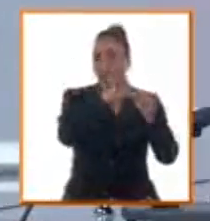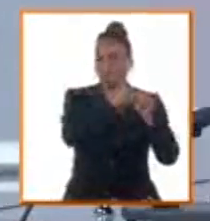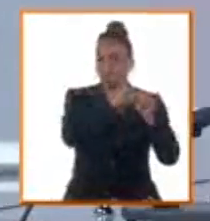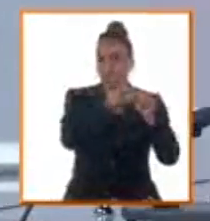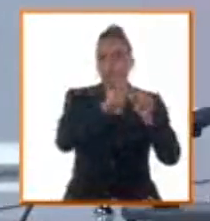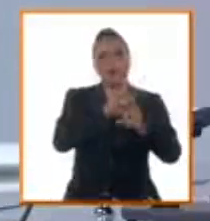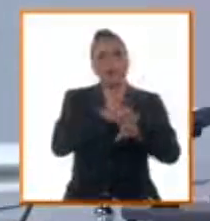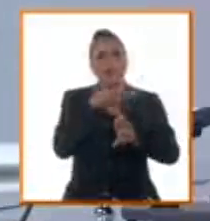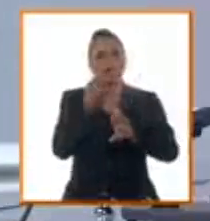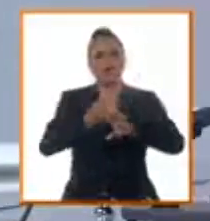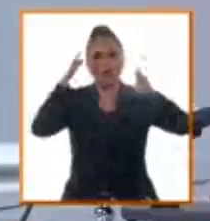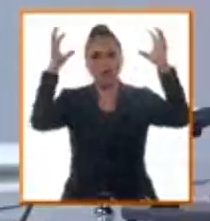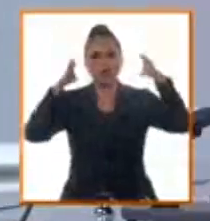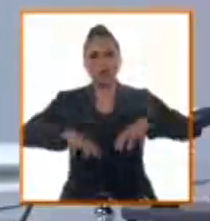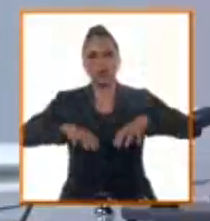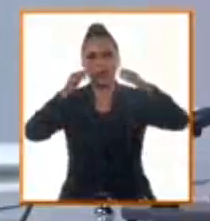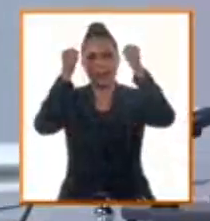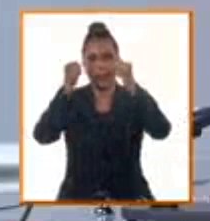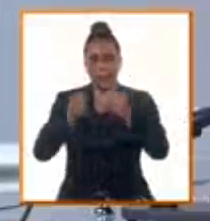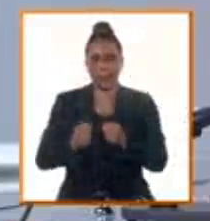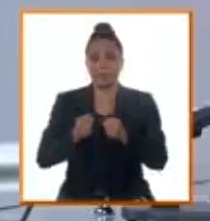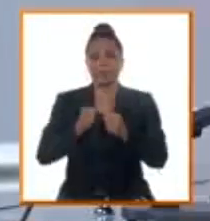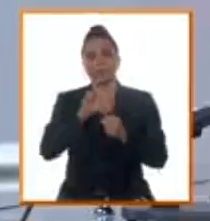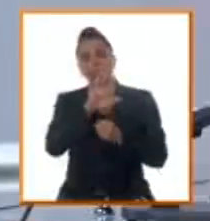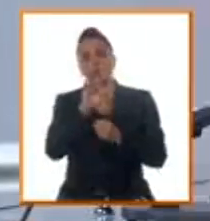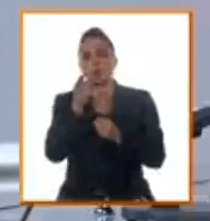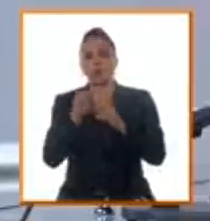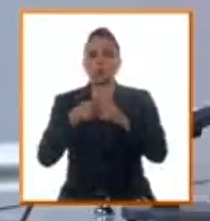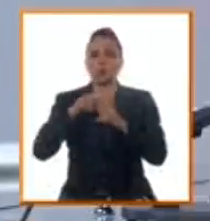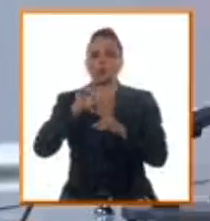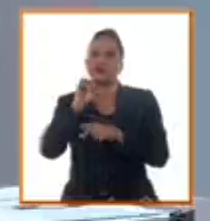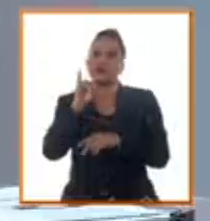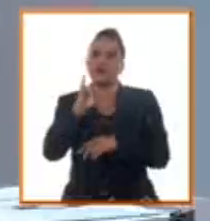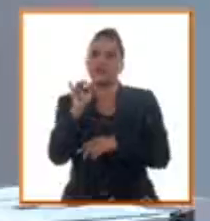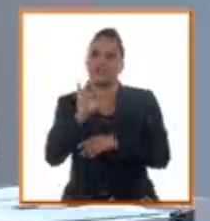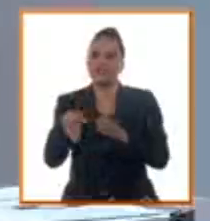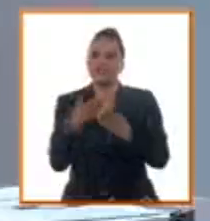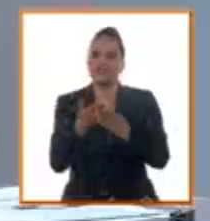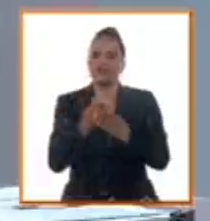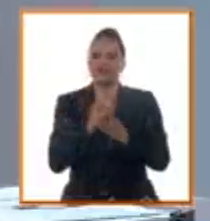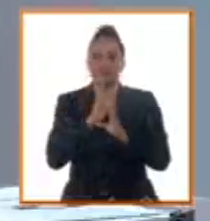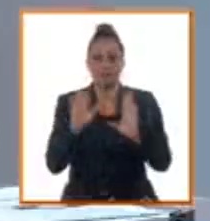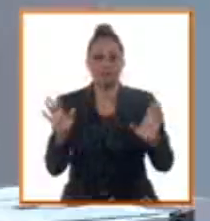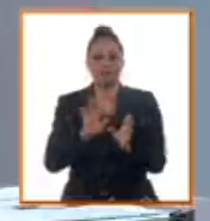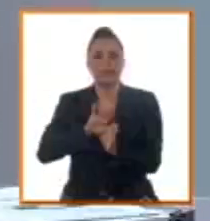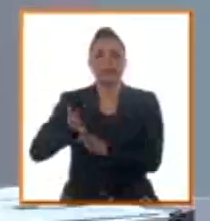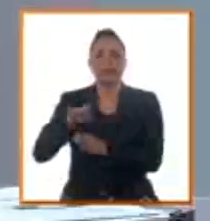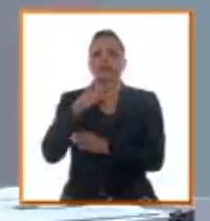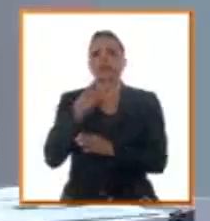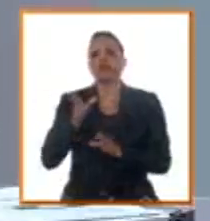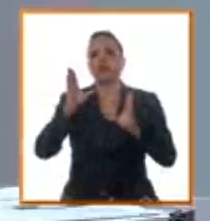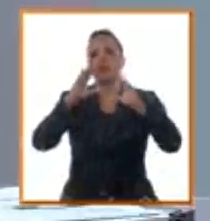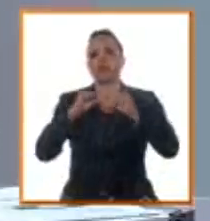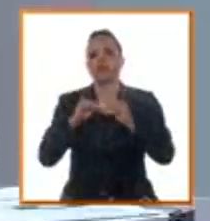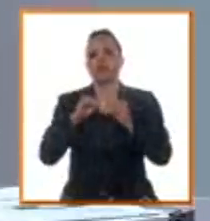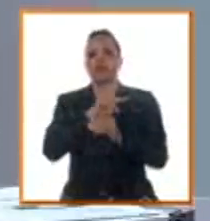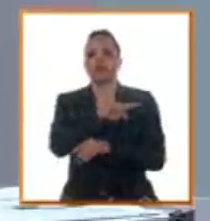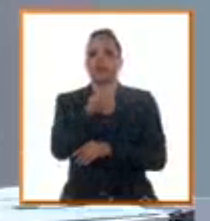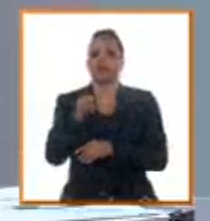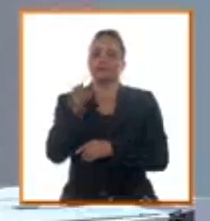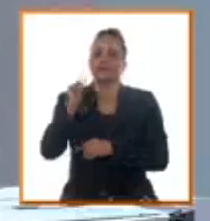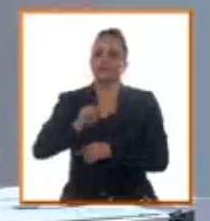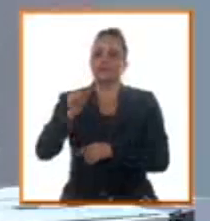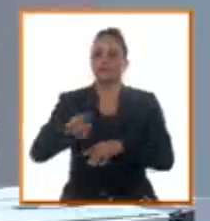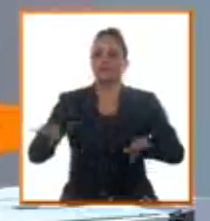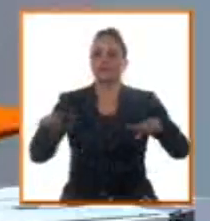de la intensidad de las lluvias de los últimos 5 o 6 días. Sí, Alín, buenas noches para usted, para el resto del equipo de realización de La